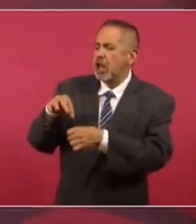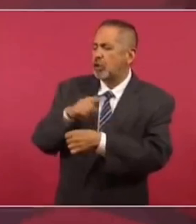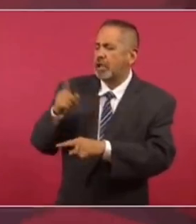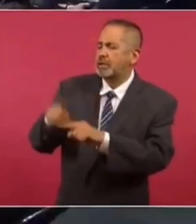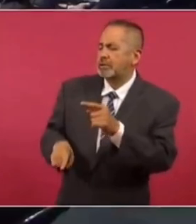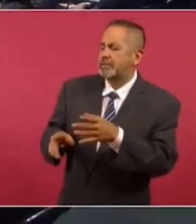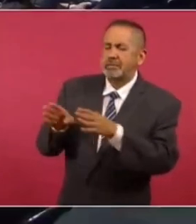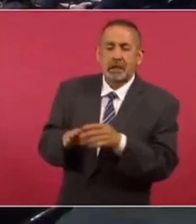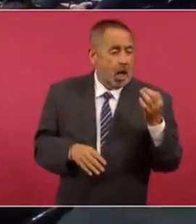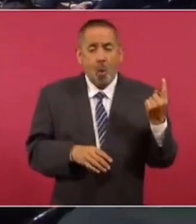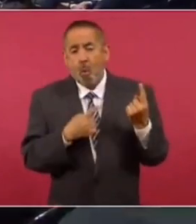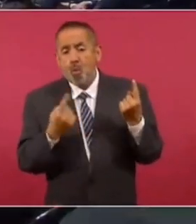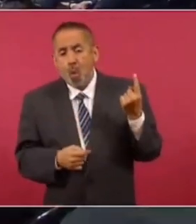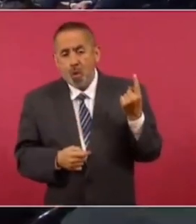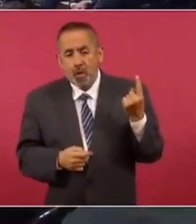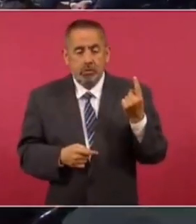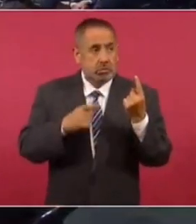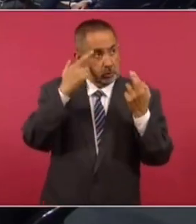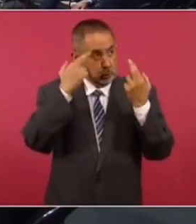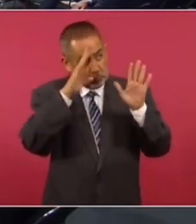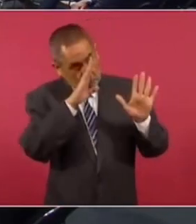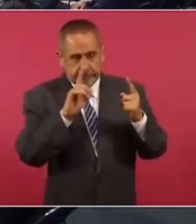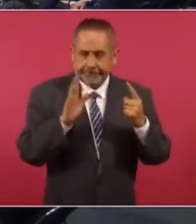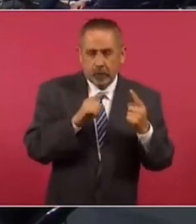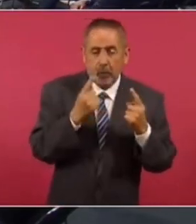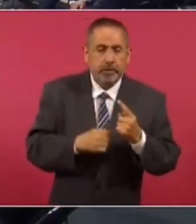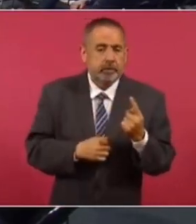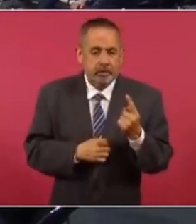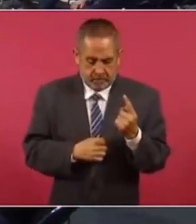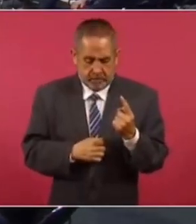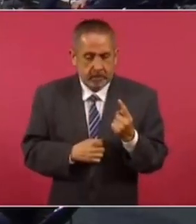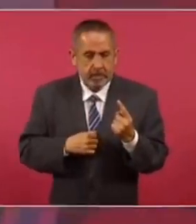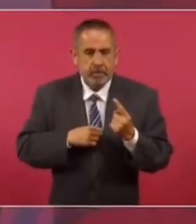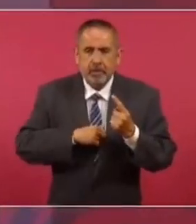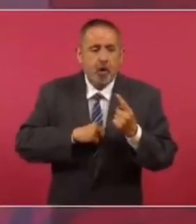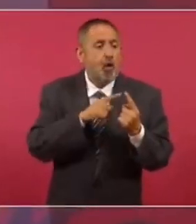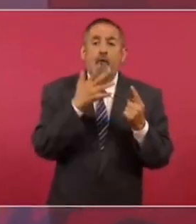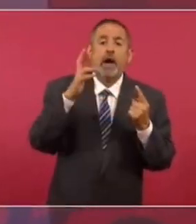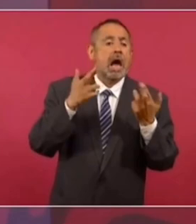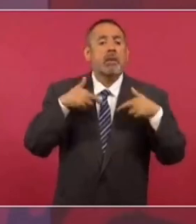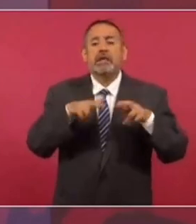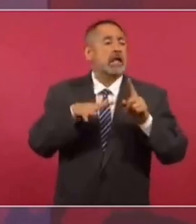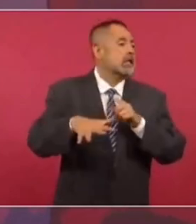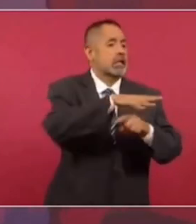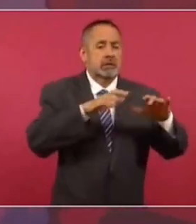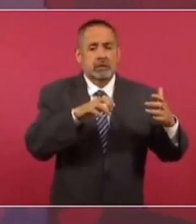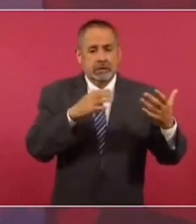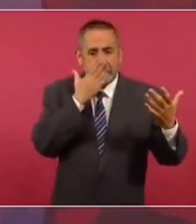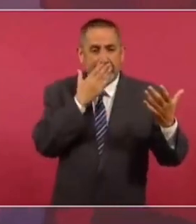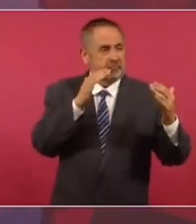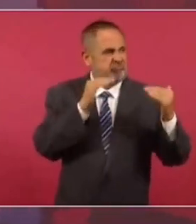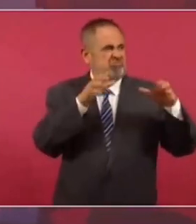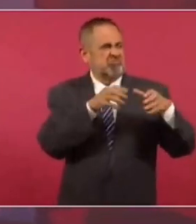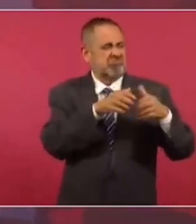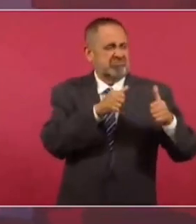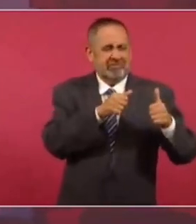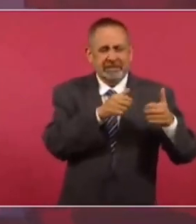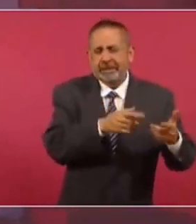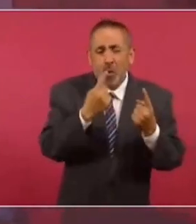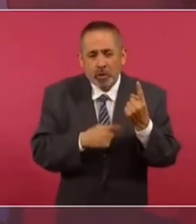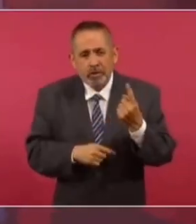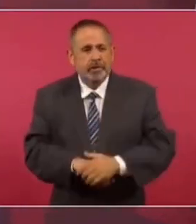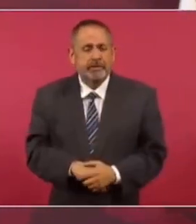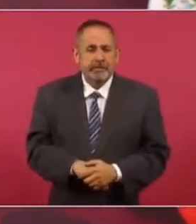uno solo, como Su Alteza Serenísima, como representante del Supremo Poder Conservador,